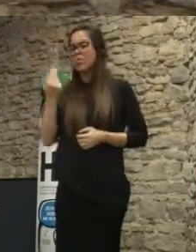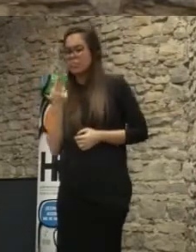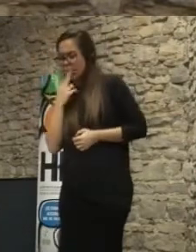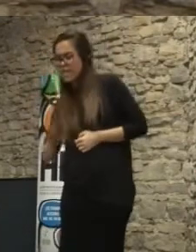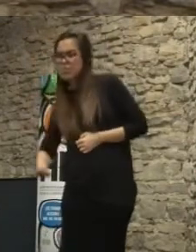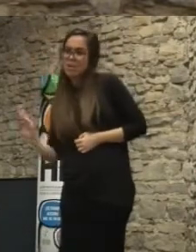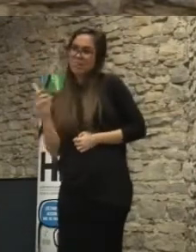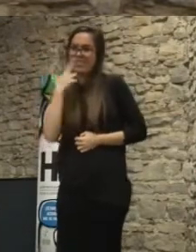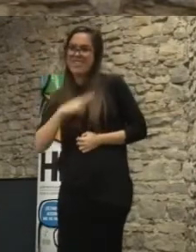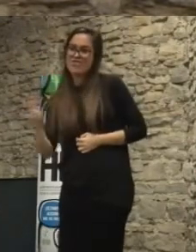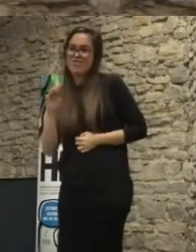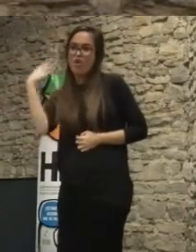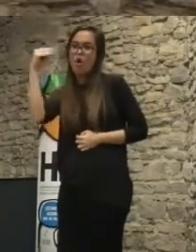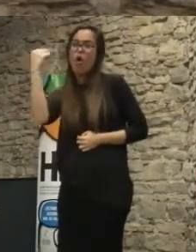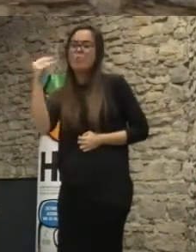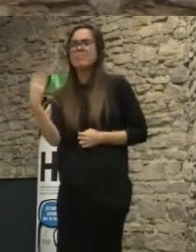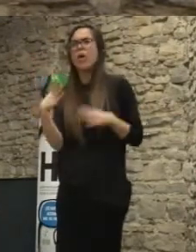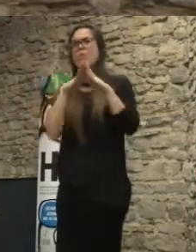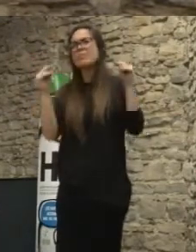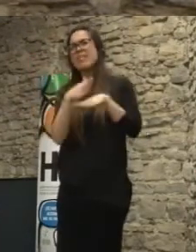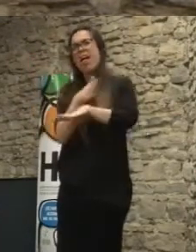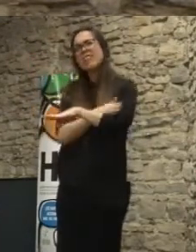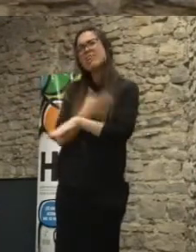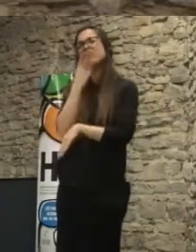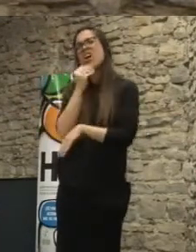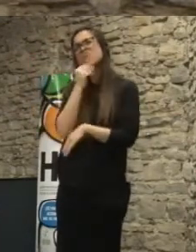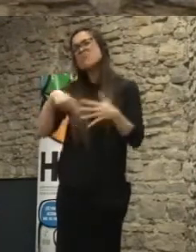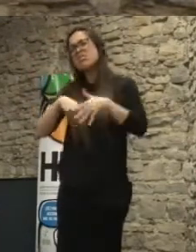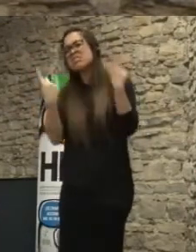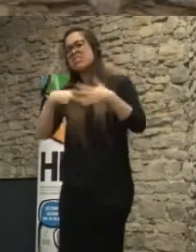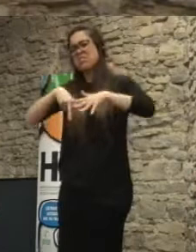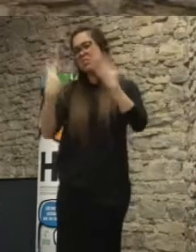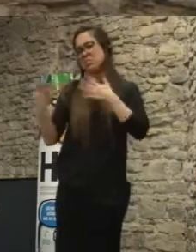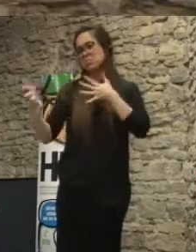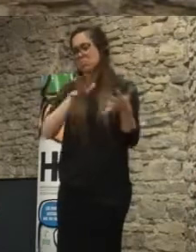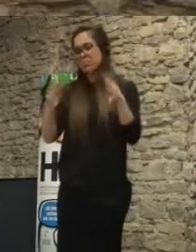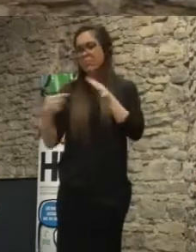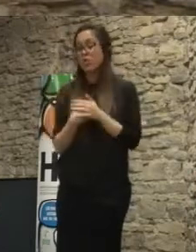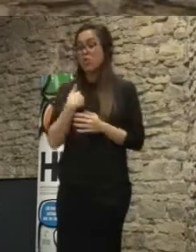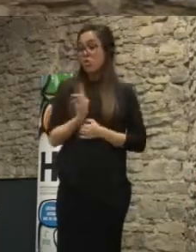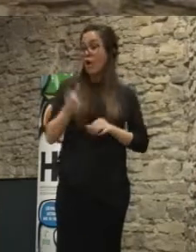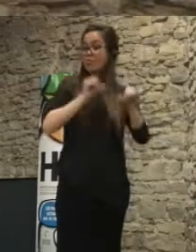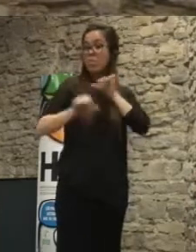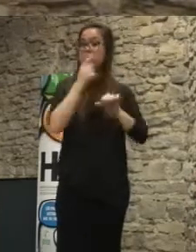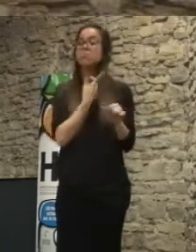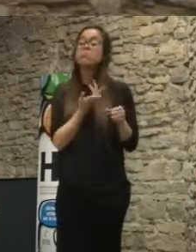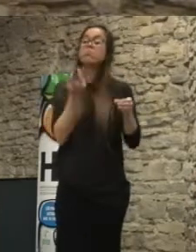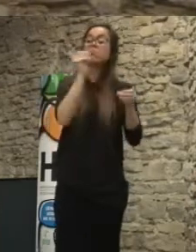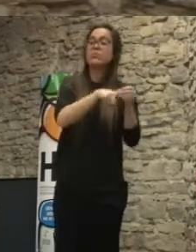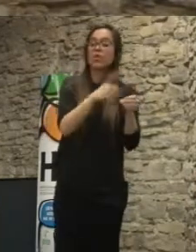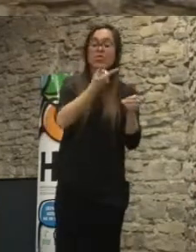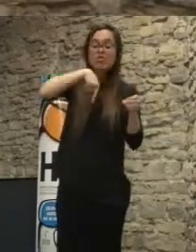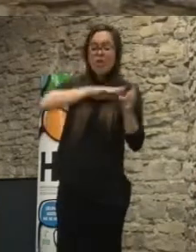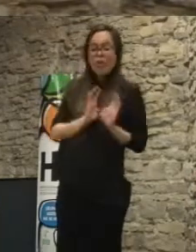de joven, antes de empezar la universidad, con 16, 17 años, en una asociación en la que participaba, que teníamos un grupo